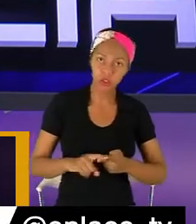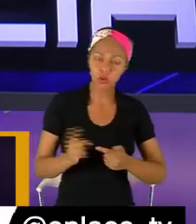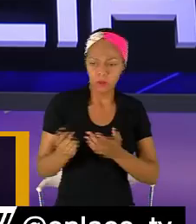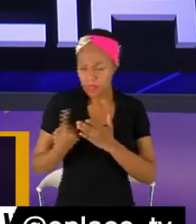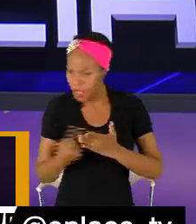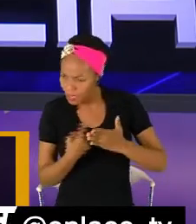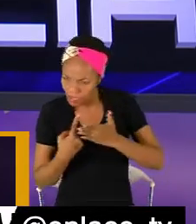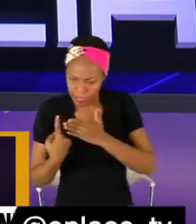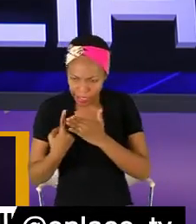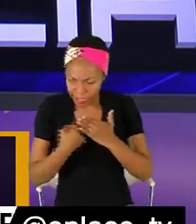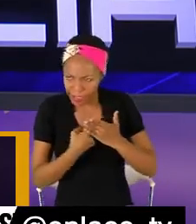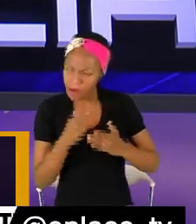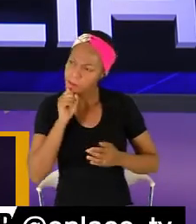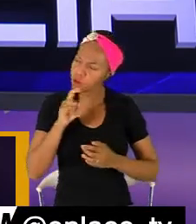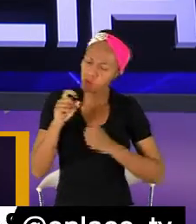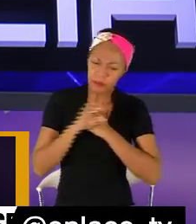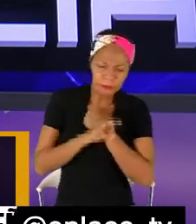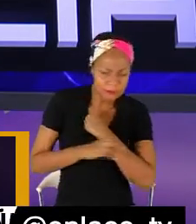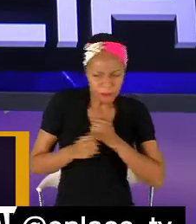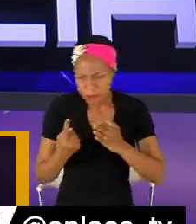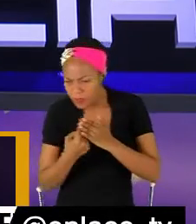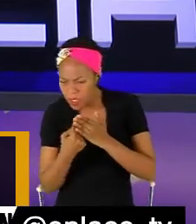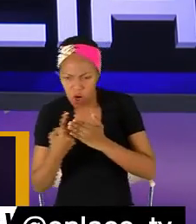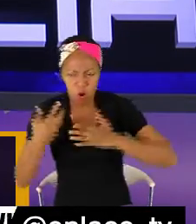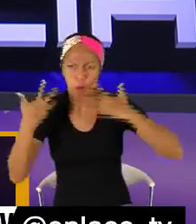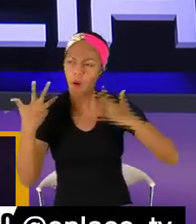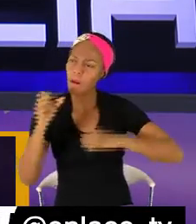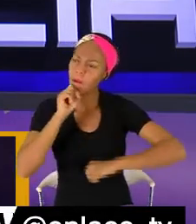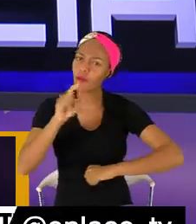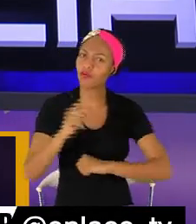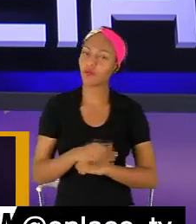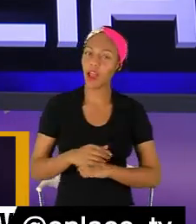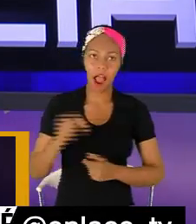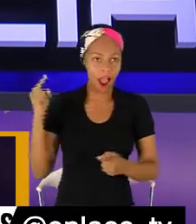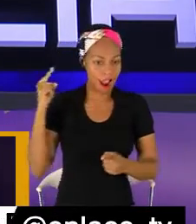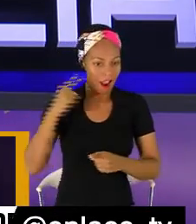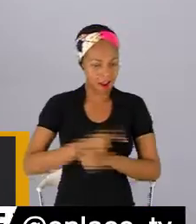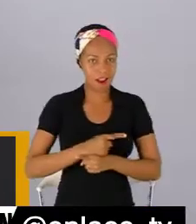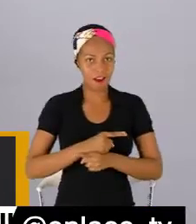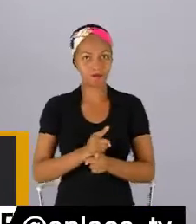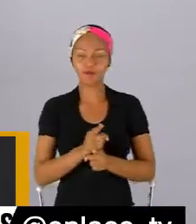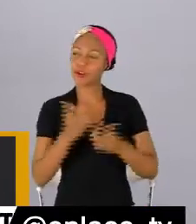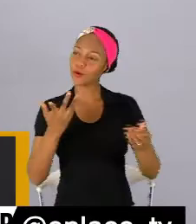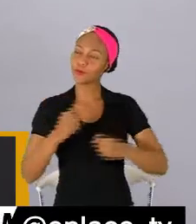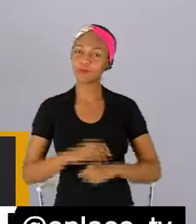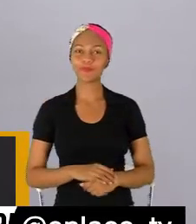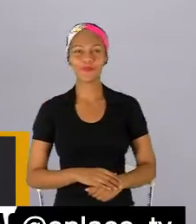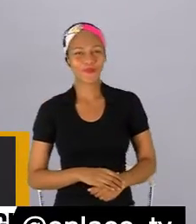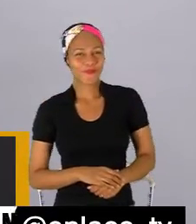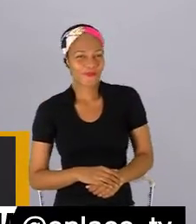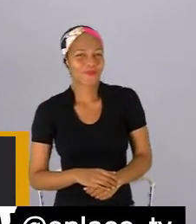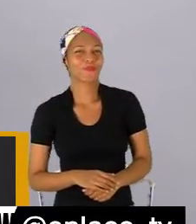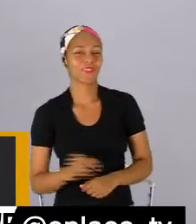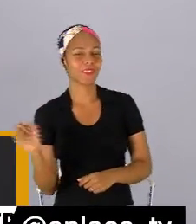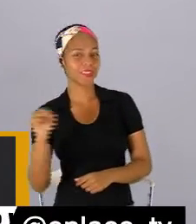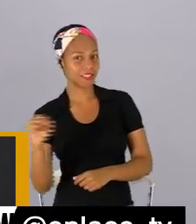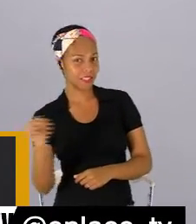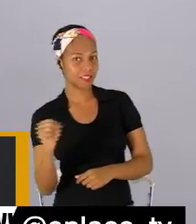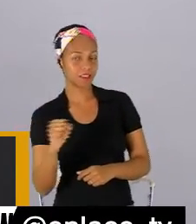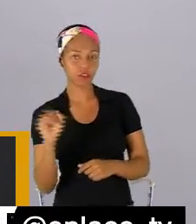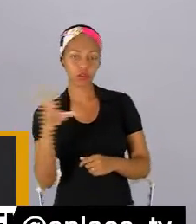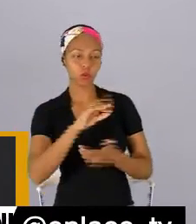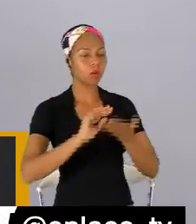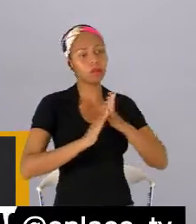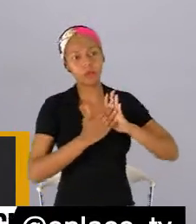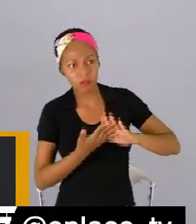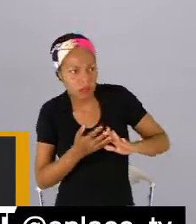tanto se analizaba y cómo llegan entonces a este feliz término? Como le comentaba, es un plan de desarrollo que lo construimos con las comunidades,